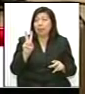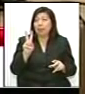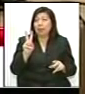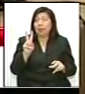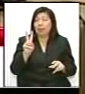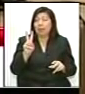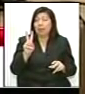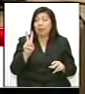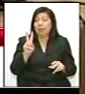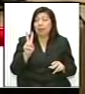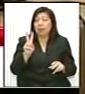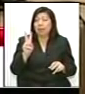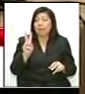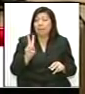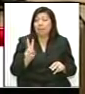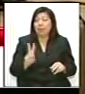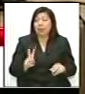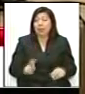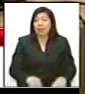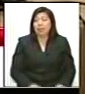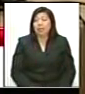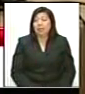de esa nacionalidad.